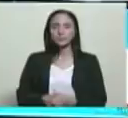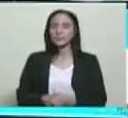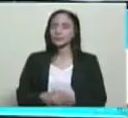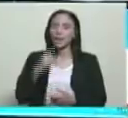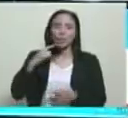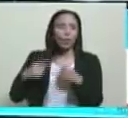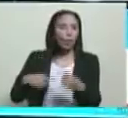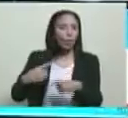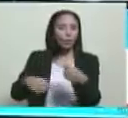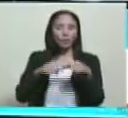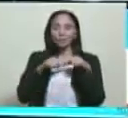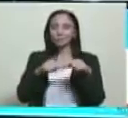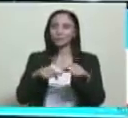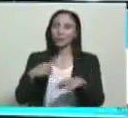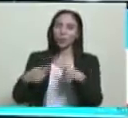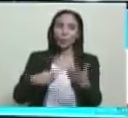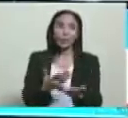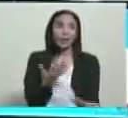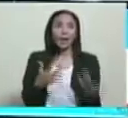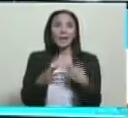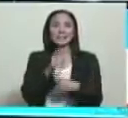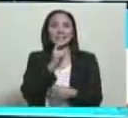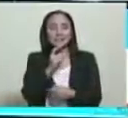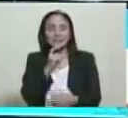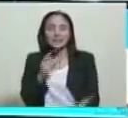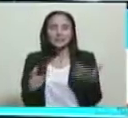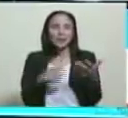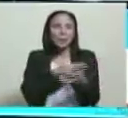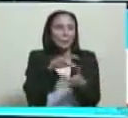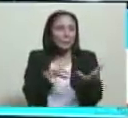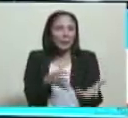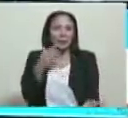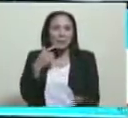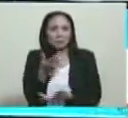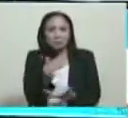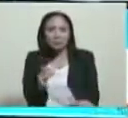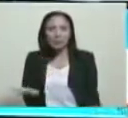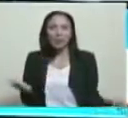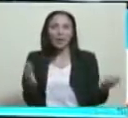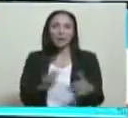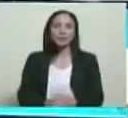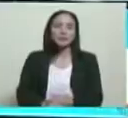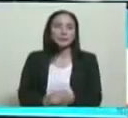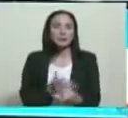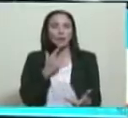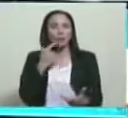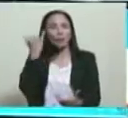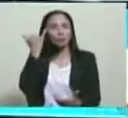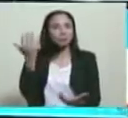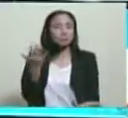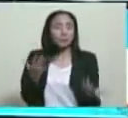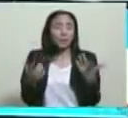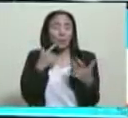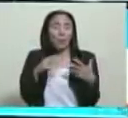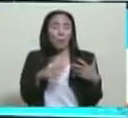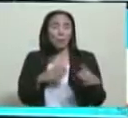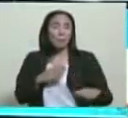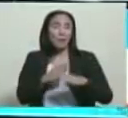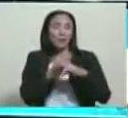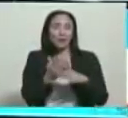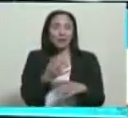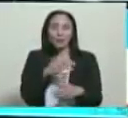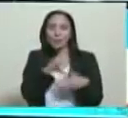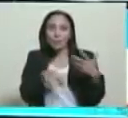permanentemente, Pedro, que me digas las dificultades que tienes. Que me digas las cosas que tú crees que no se pueden hacer.